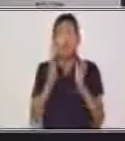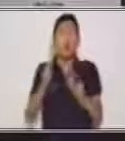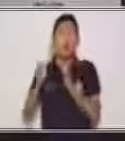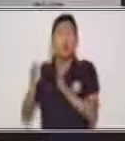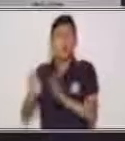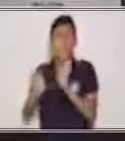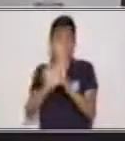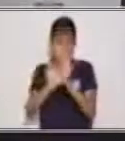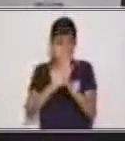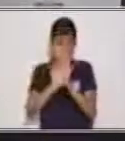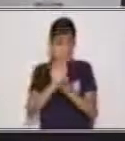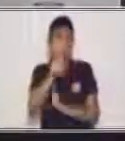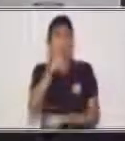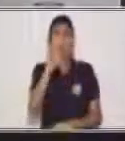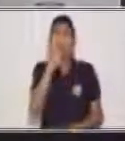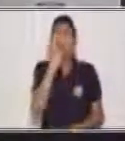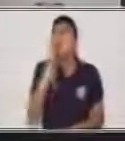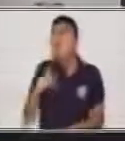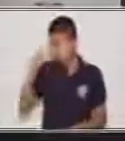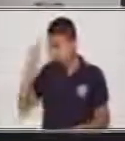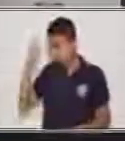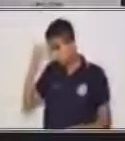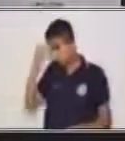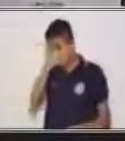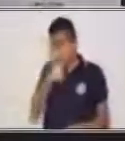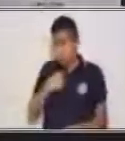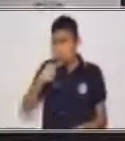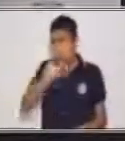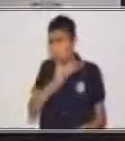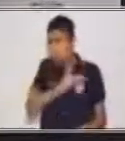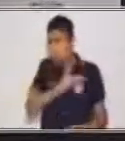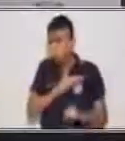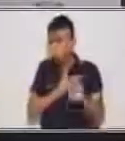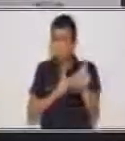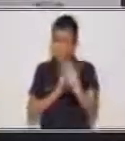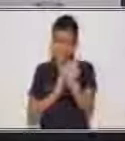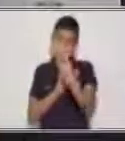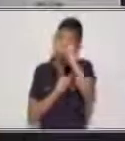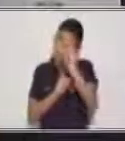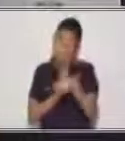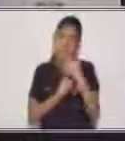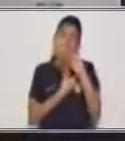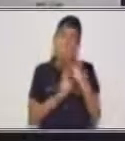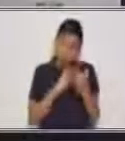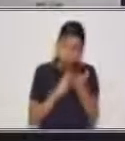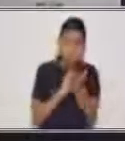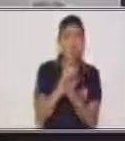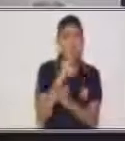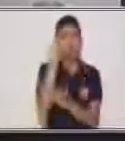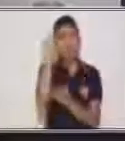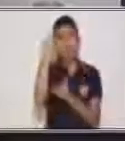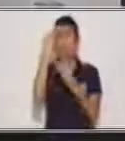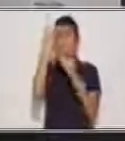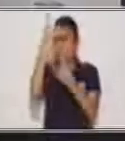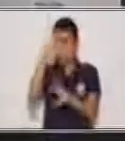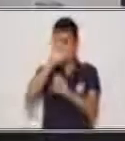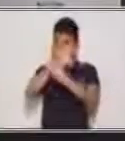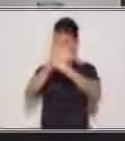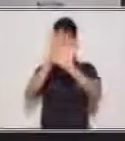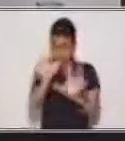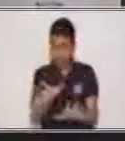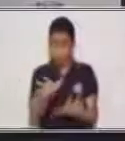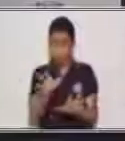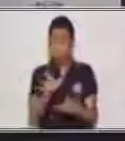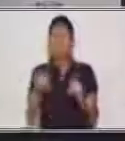decir conclusiones falsas que lo que harían es confundir a las personas que las van a leer. Pero la hipótesis también se trabaja